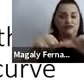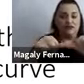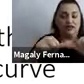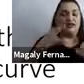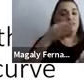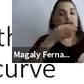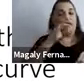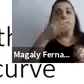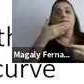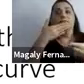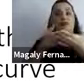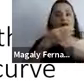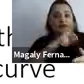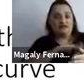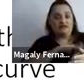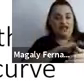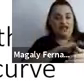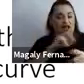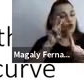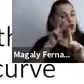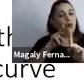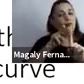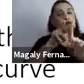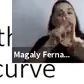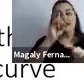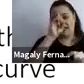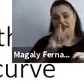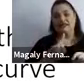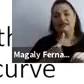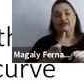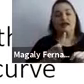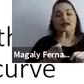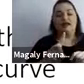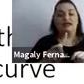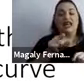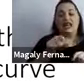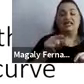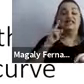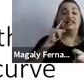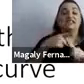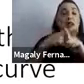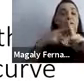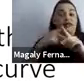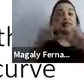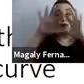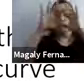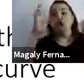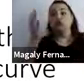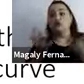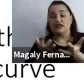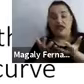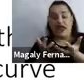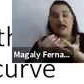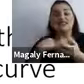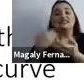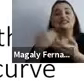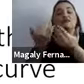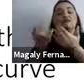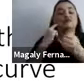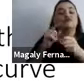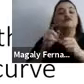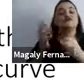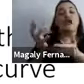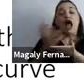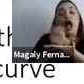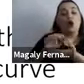bienestar. Ese sería el umbral de dignidad. La media, esta es la media mundial, y estaríamos estimando un umbral de acaparamiento de